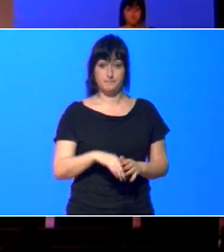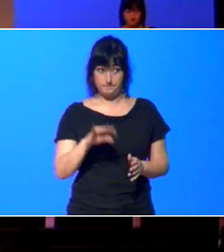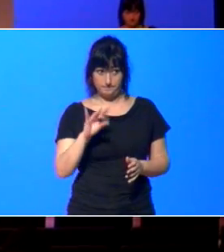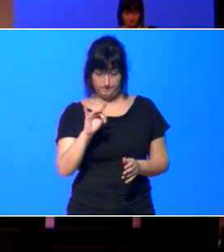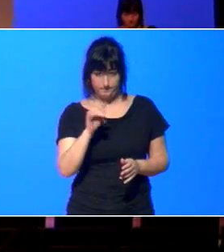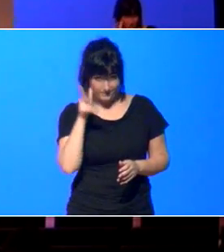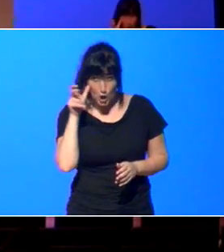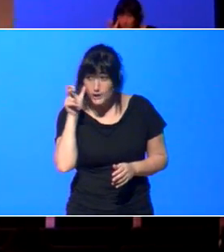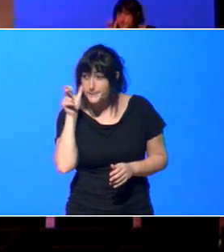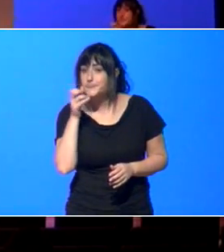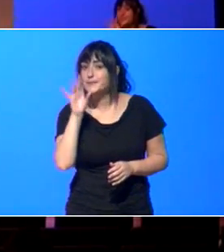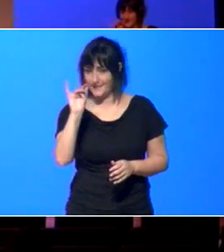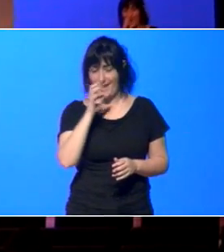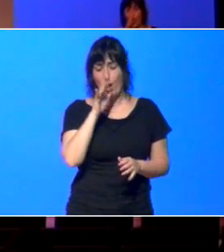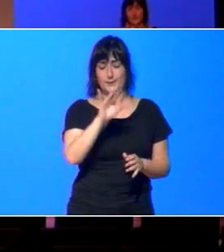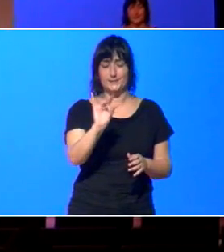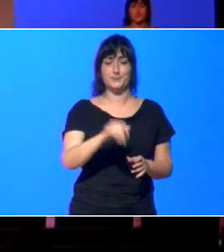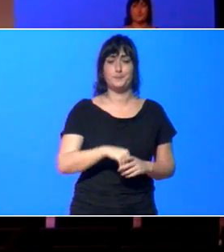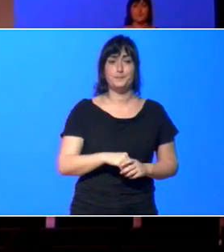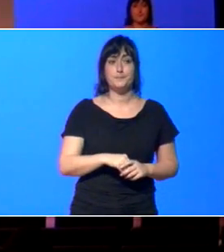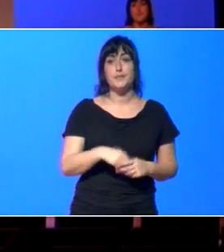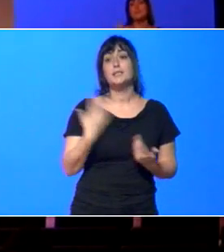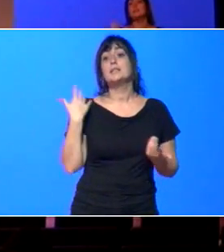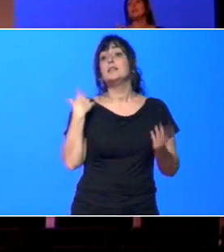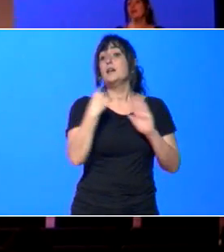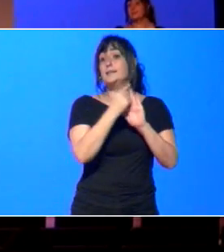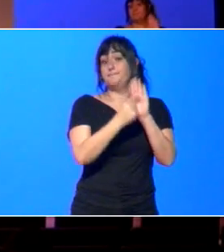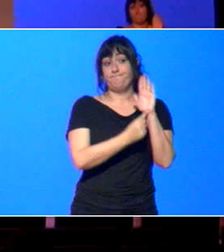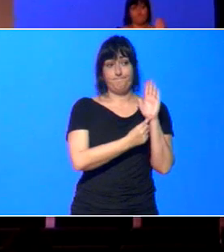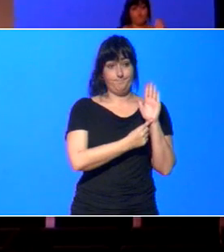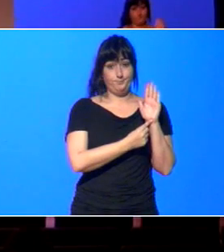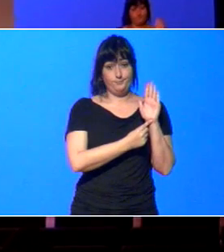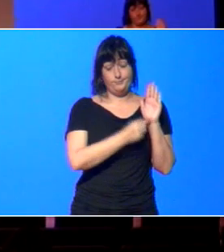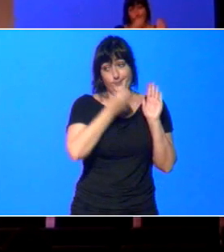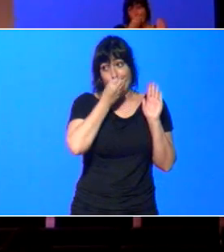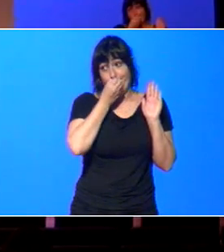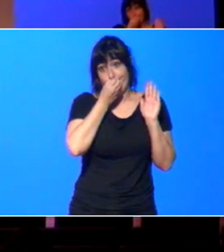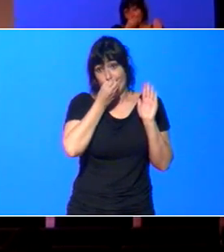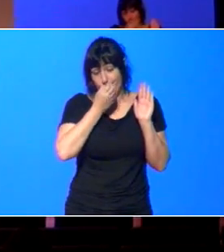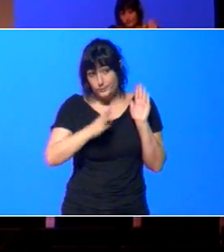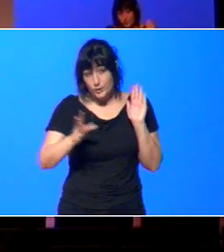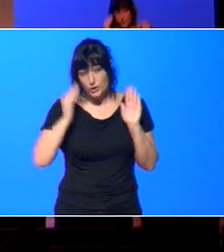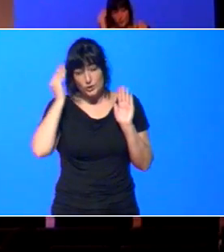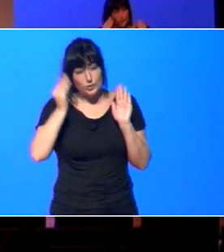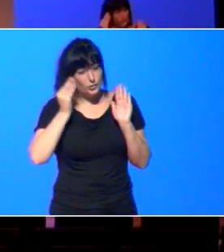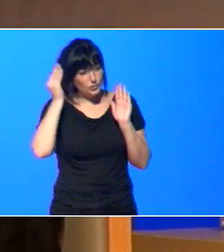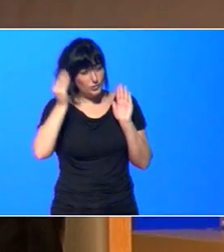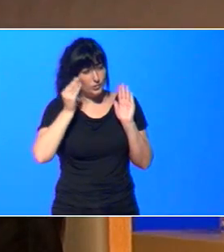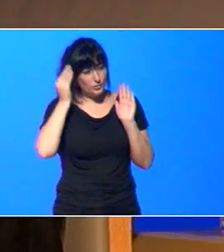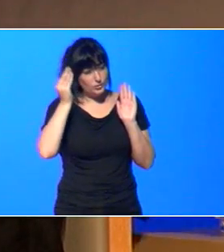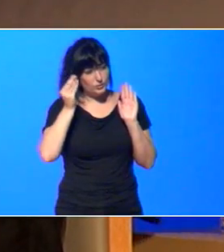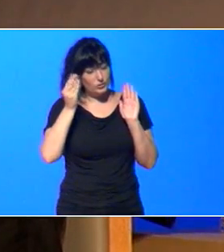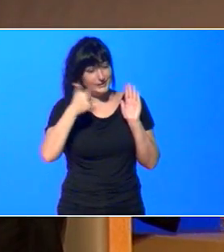¿Se oye? Sí, ahora. Claves. Yo creo que, bueno, para no repetir un poco lo que ha dicho Gerardo, con el que